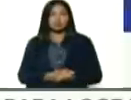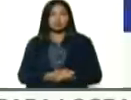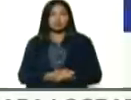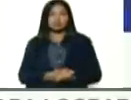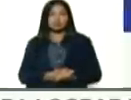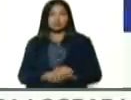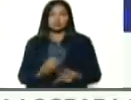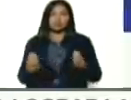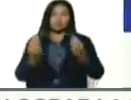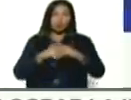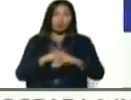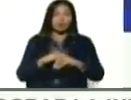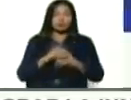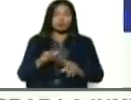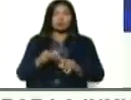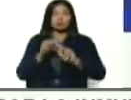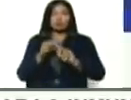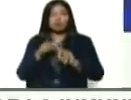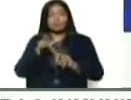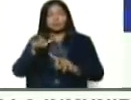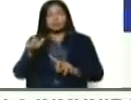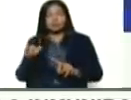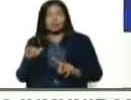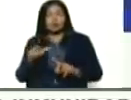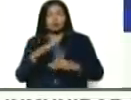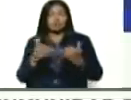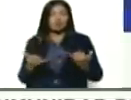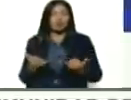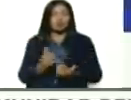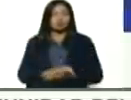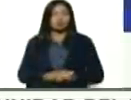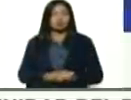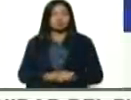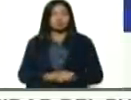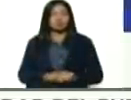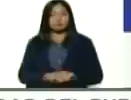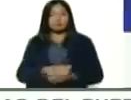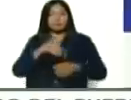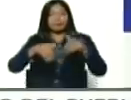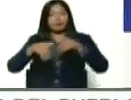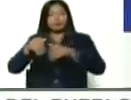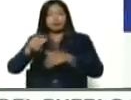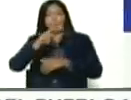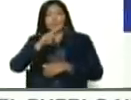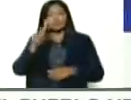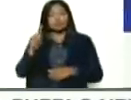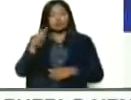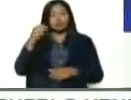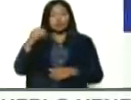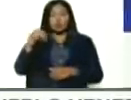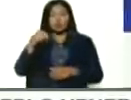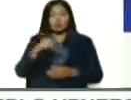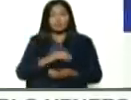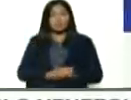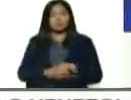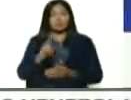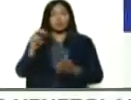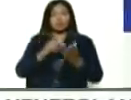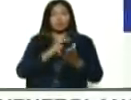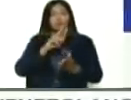consultas y selección de candidatos y candidatas para las elecciones del 21 de noviembre del